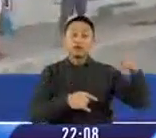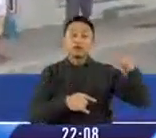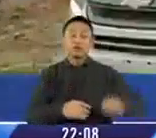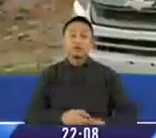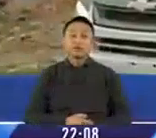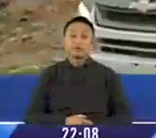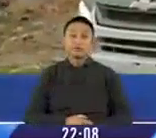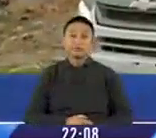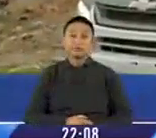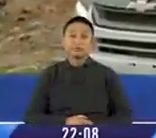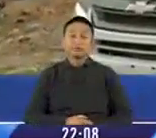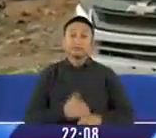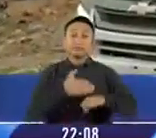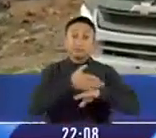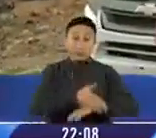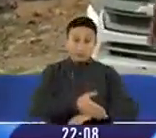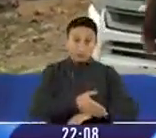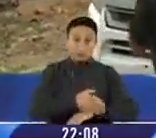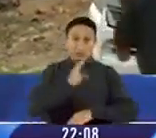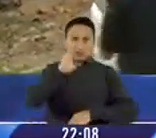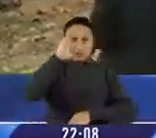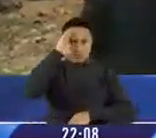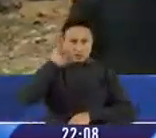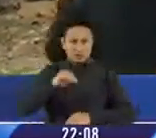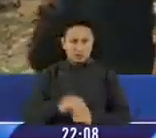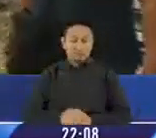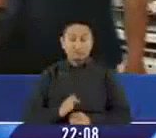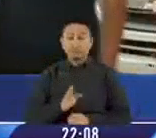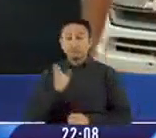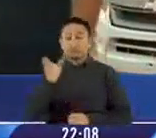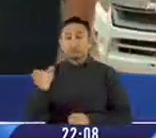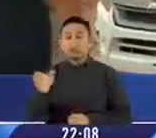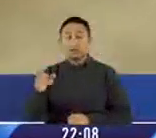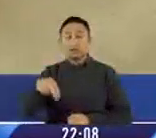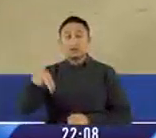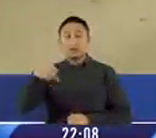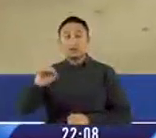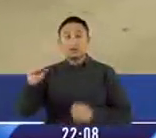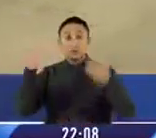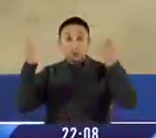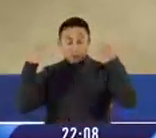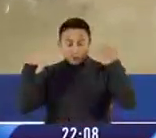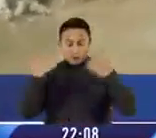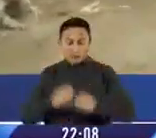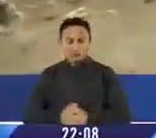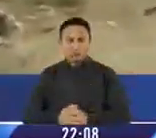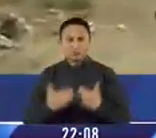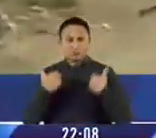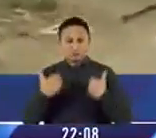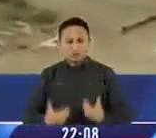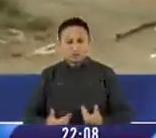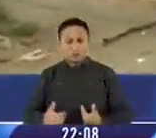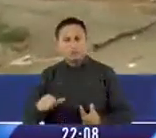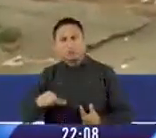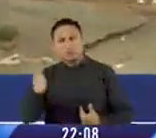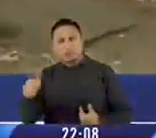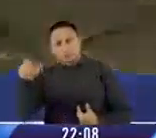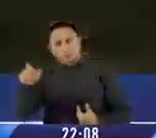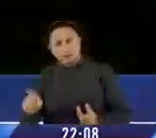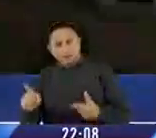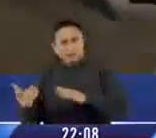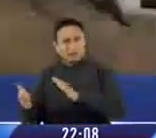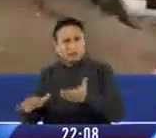ciudad. Horas después, la Policía Nacional acudió hasta el noroeste de Guayaquil para levantar el cadáver de un